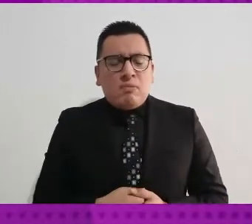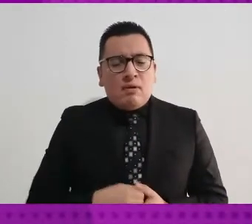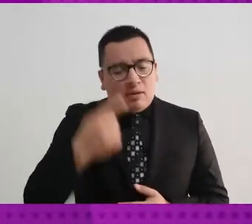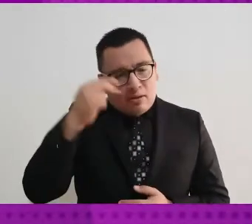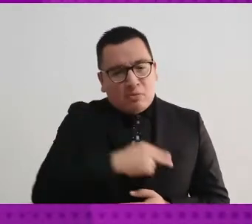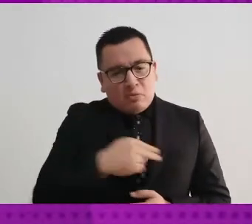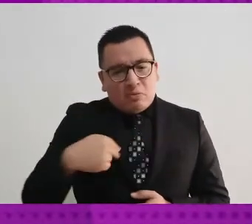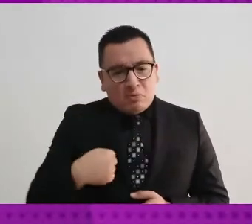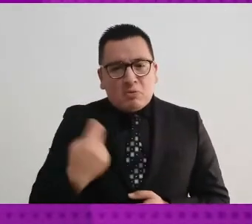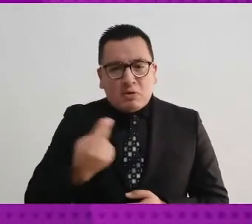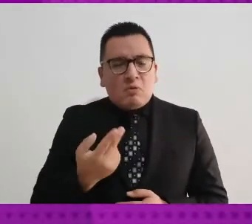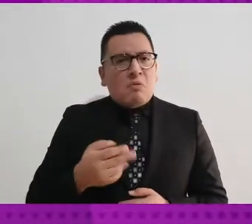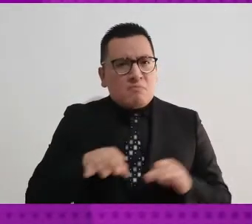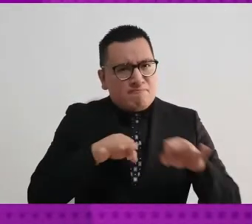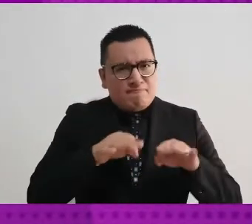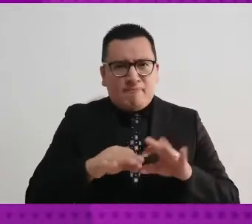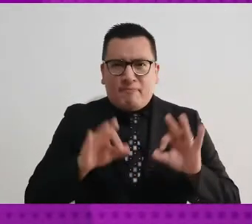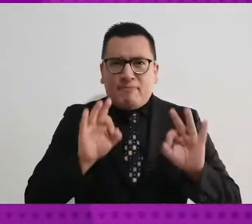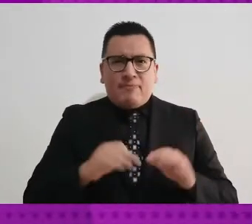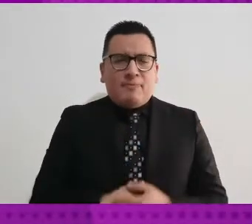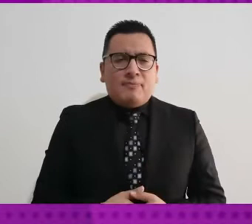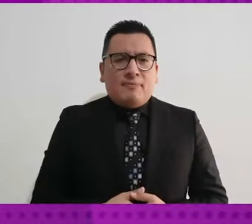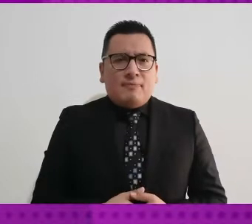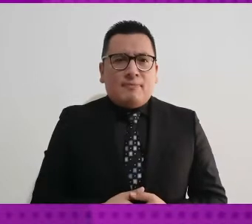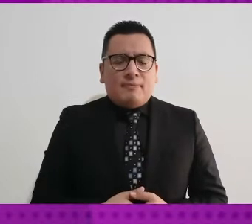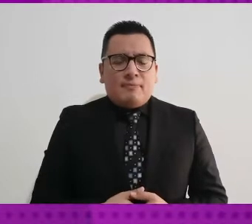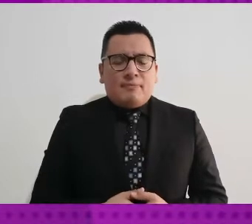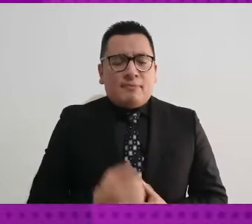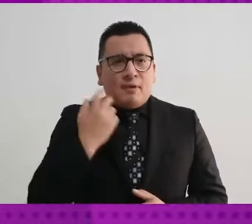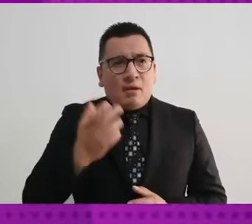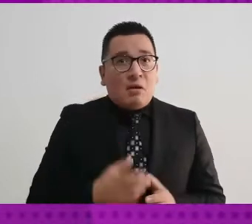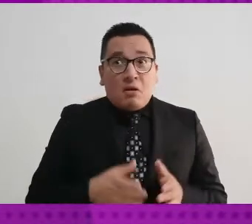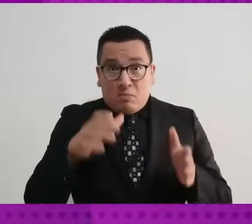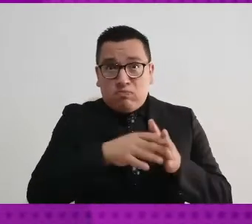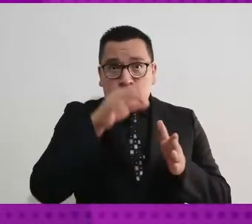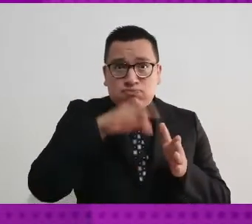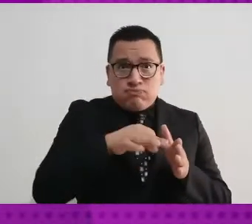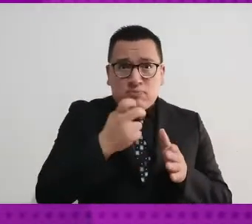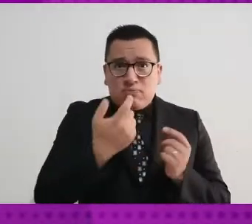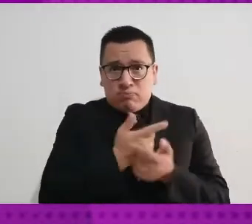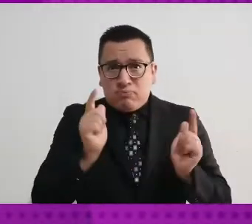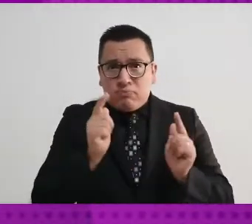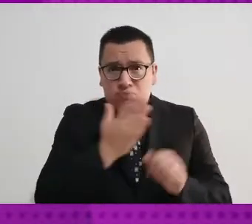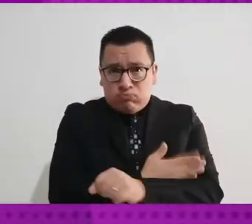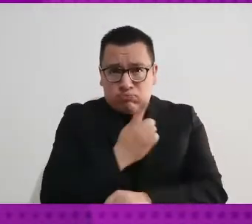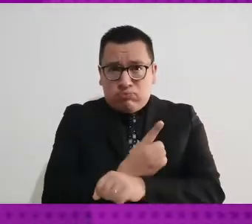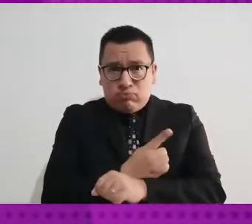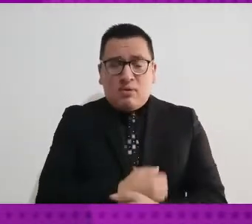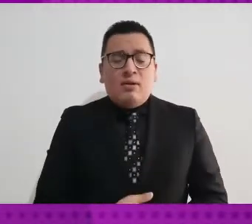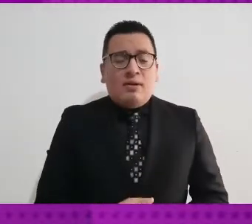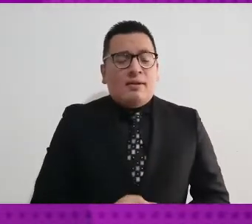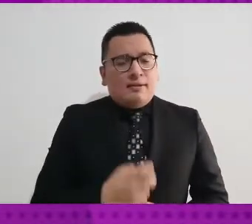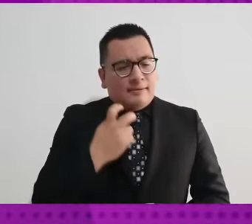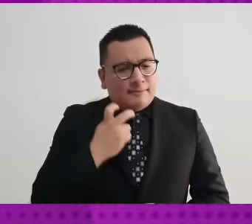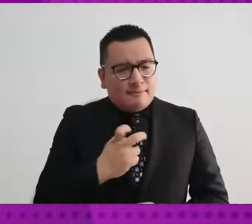en que construyamos una sociedad verdaderamente democrática, donde las elecciones libres y auténticas sean un